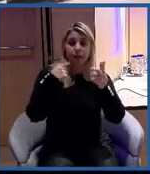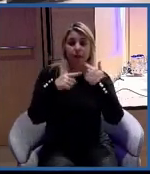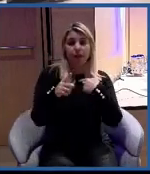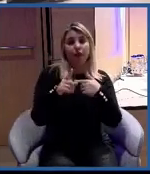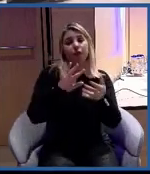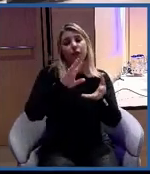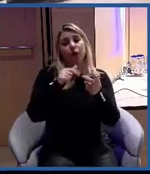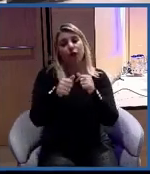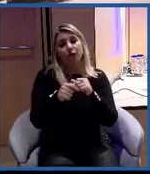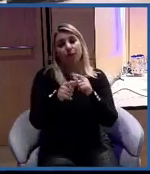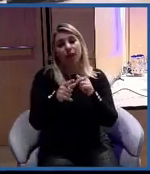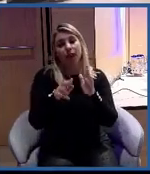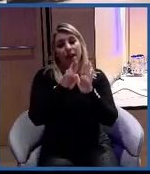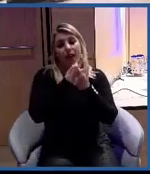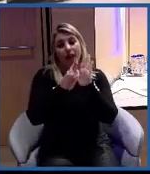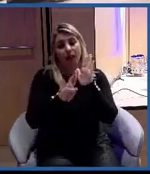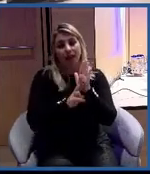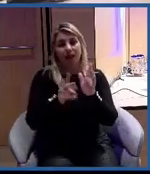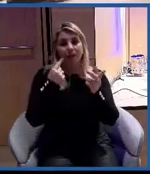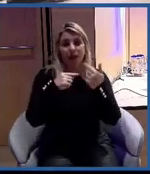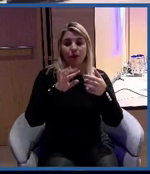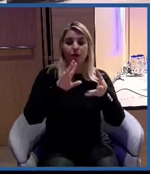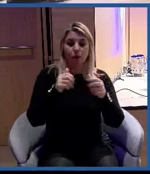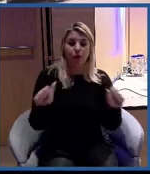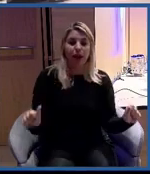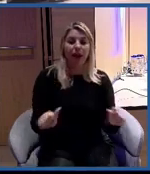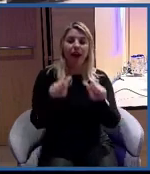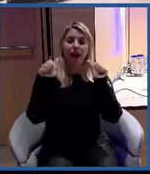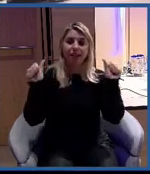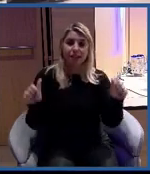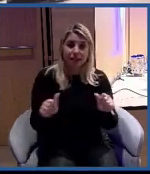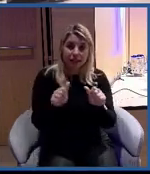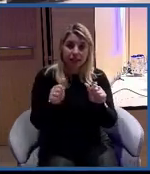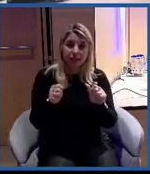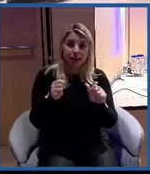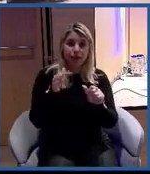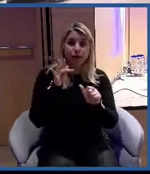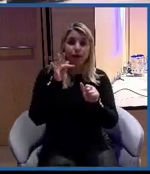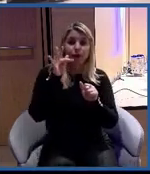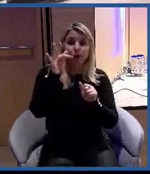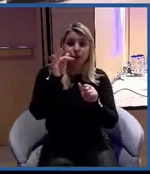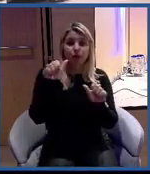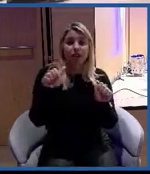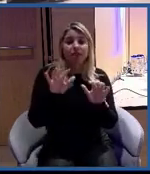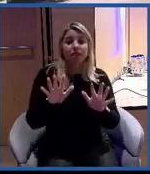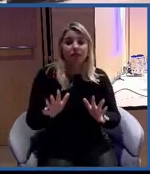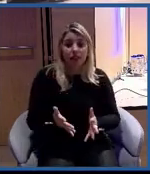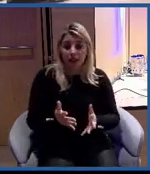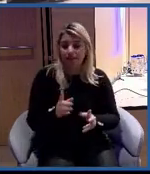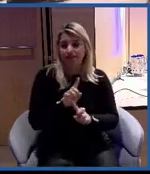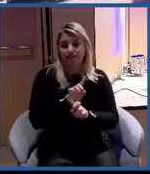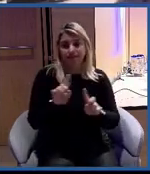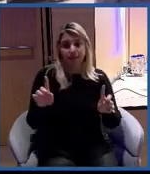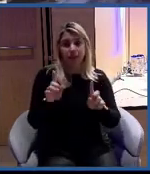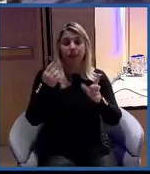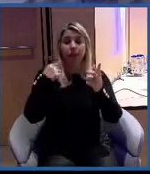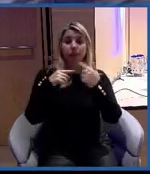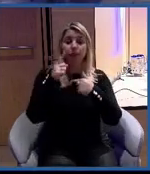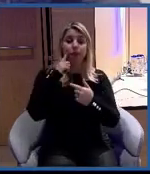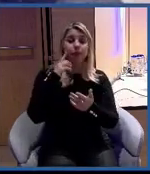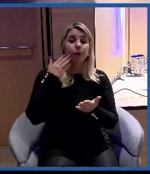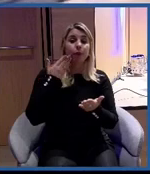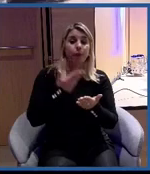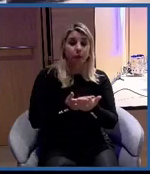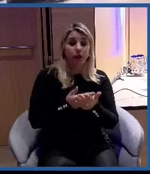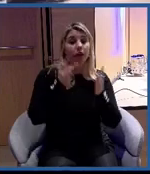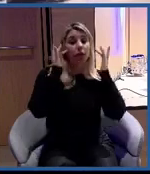principios y no tanto un plan de acción concreto de cómo se va a hacer lo que se quiere hacer encontramos que una propuesta es